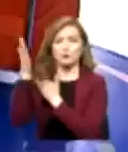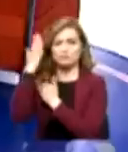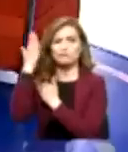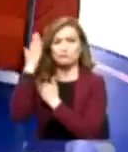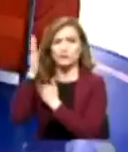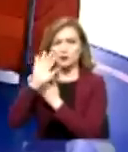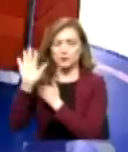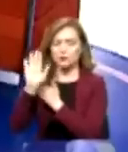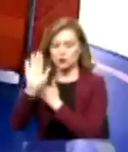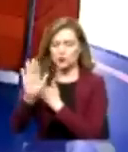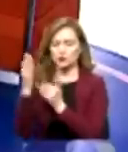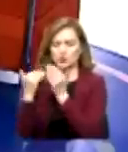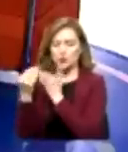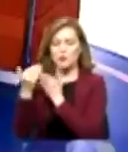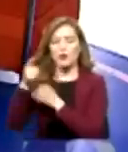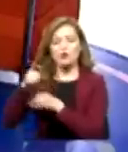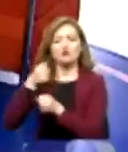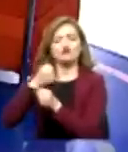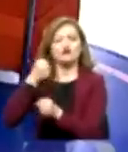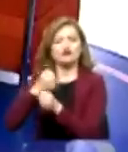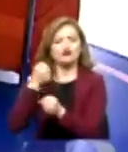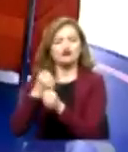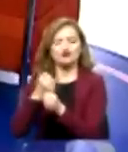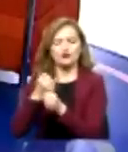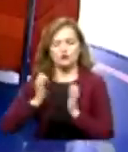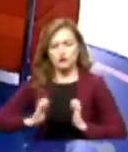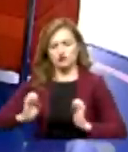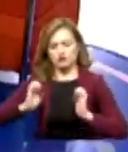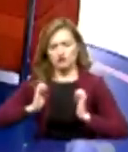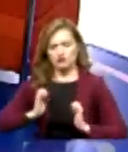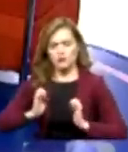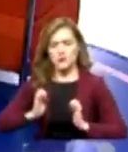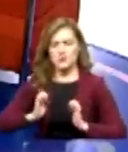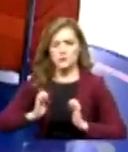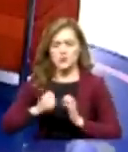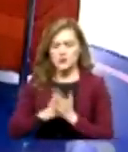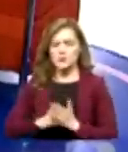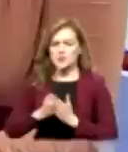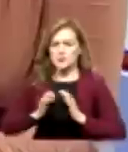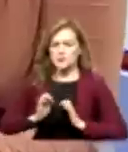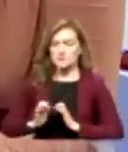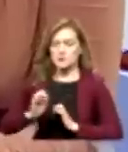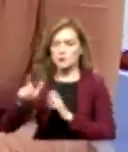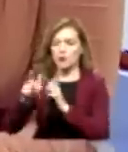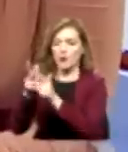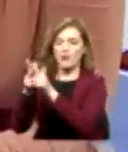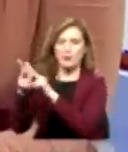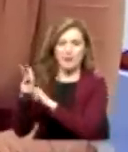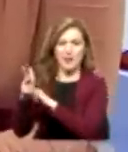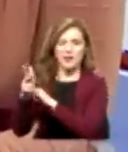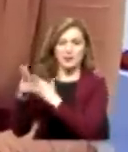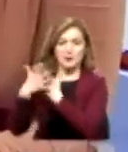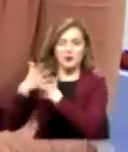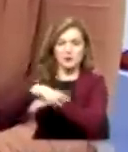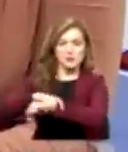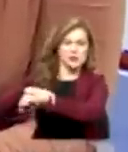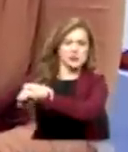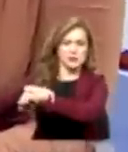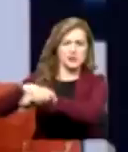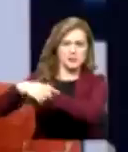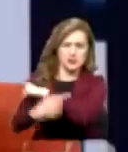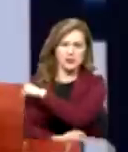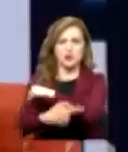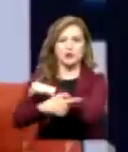tu historia, has trabajado mucho para lograr que se dé sentencia a tus violadores y te he visto llorar un montón de veces y nos